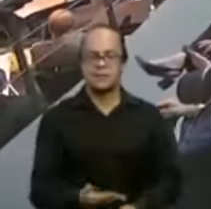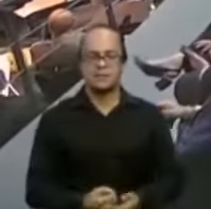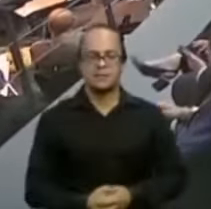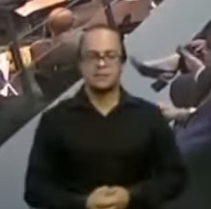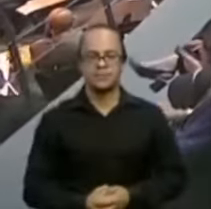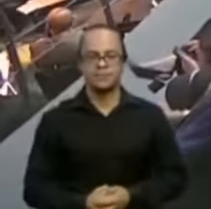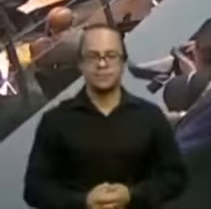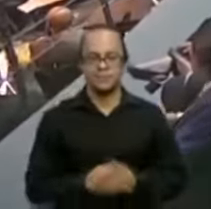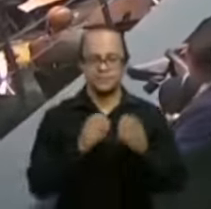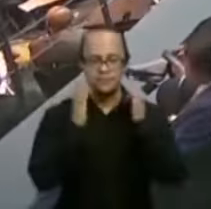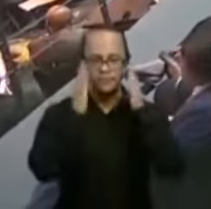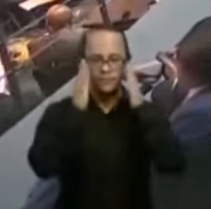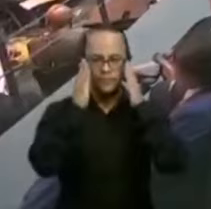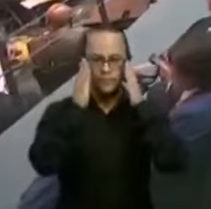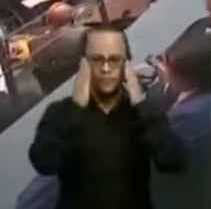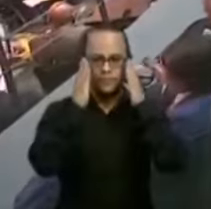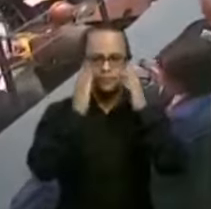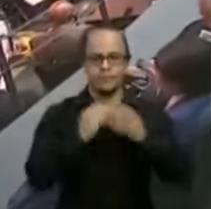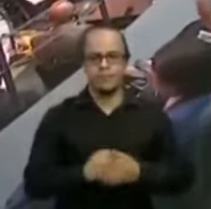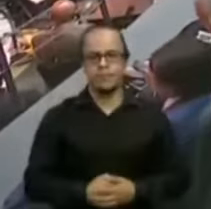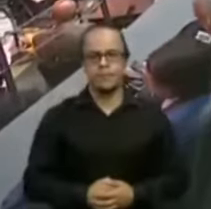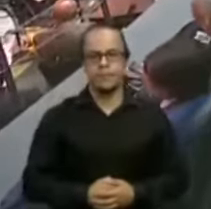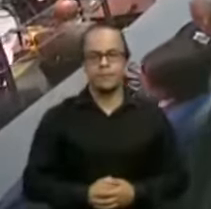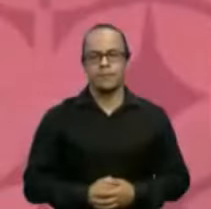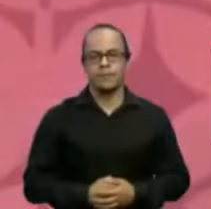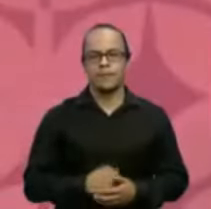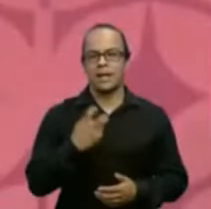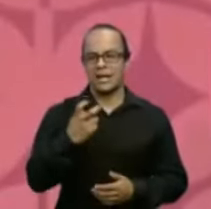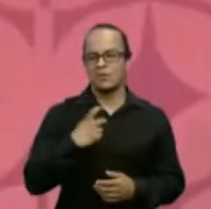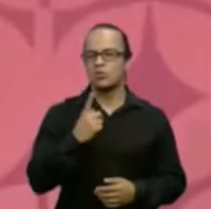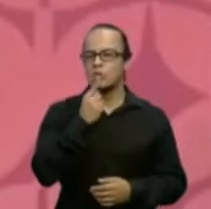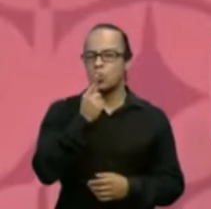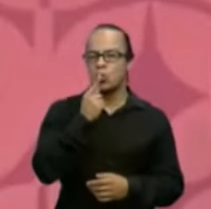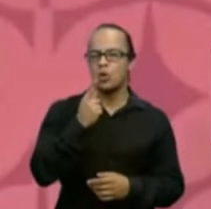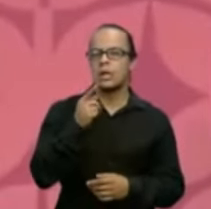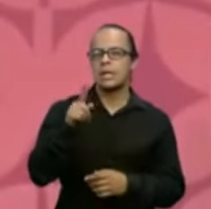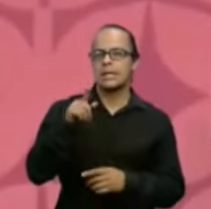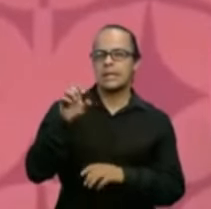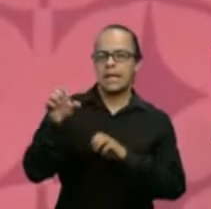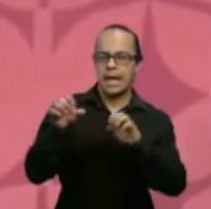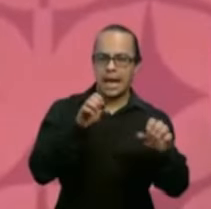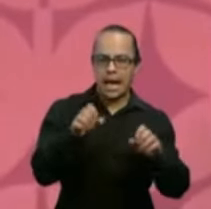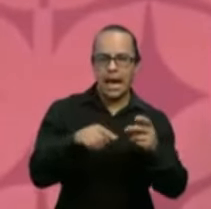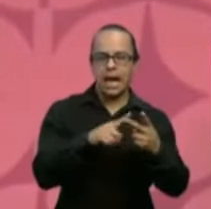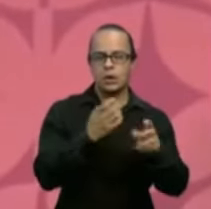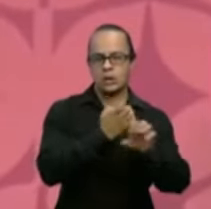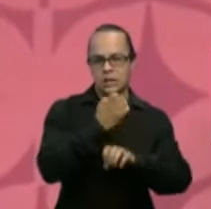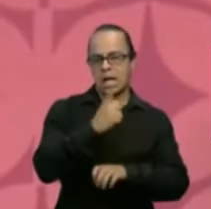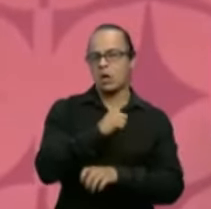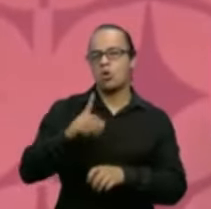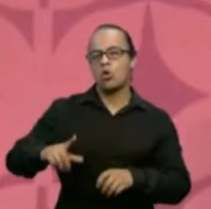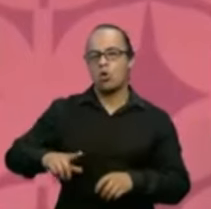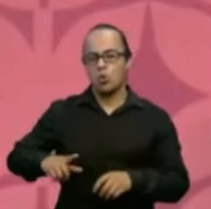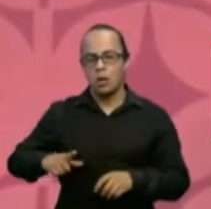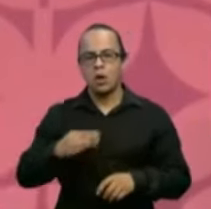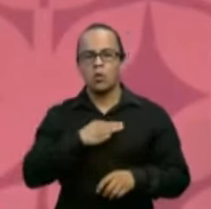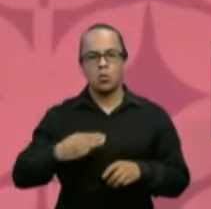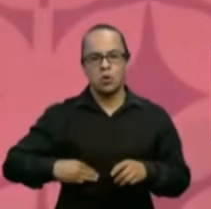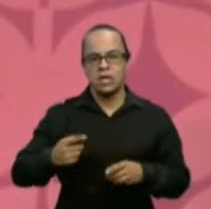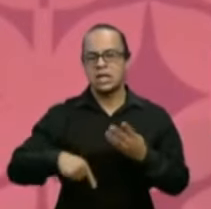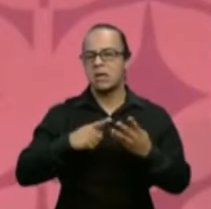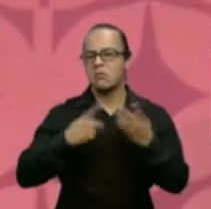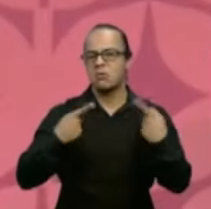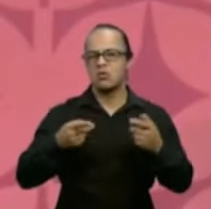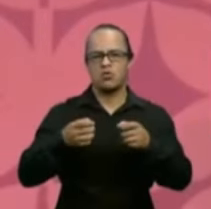Ya no más extorsión por agentes de tránsito estatal o municipal, así como o ministerios